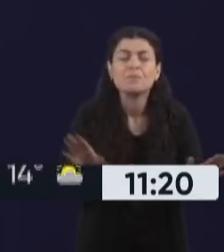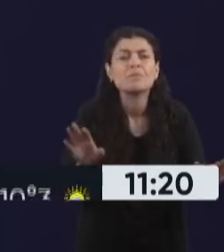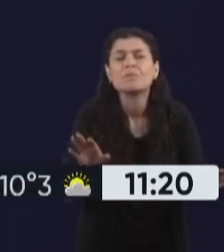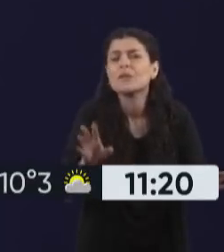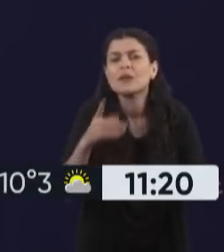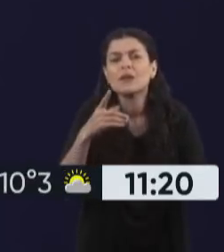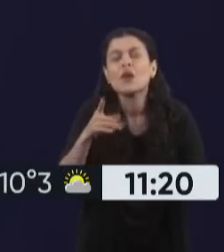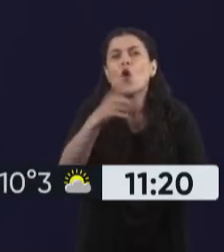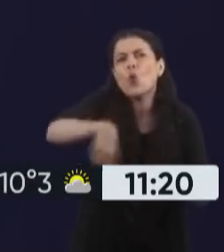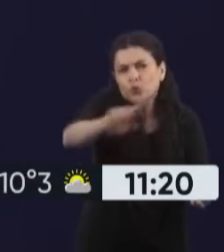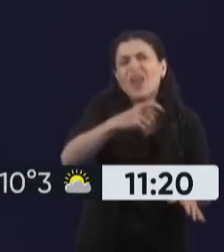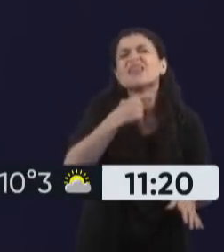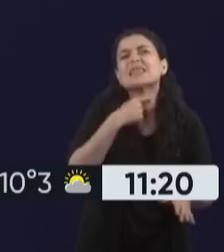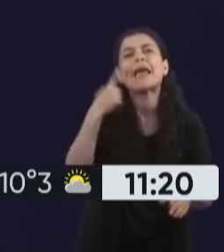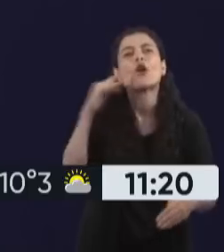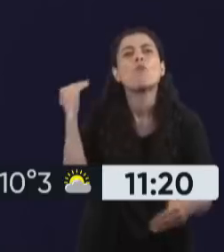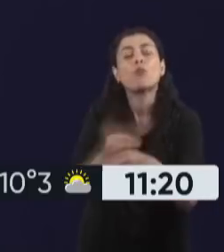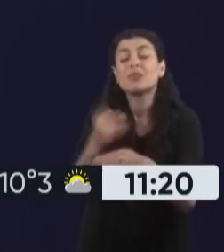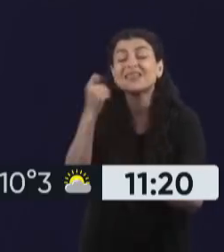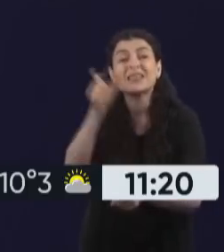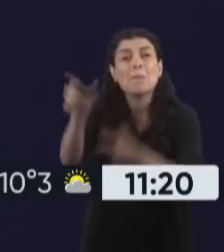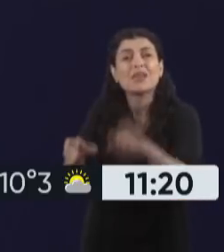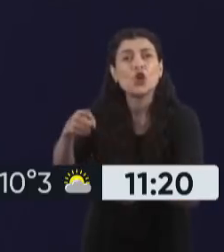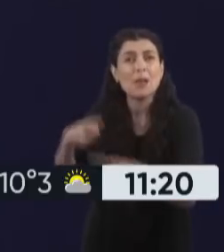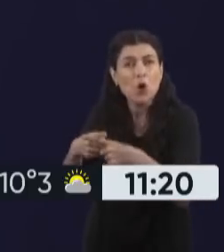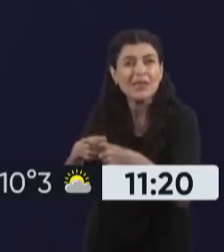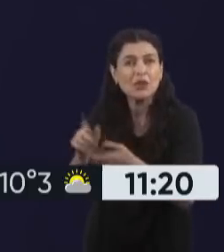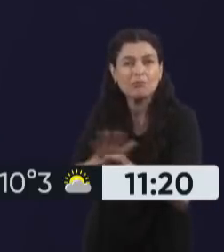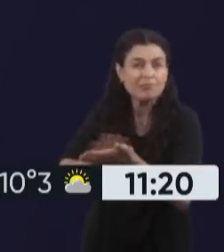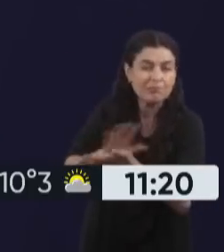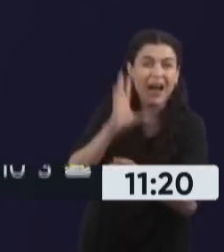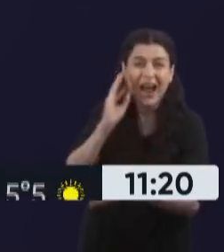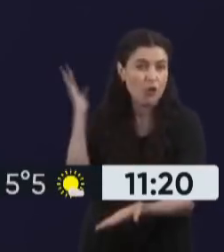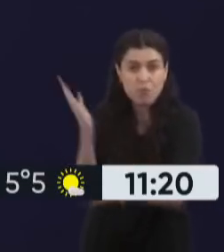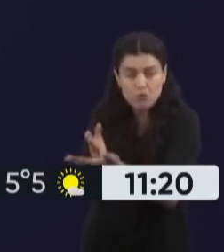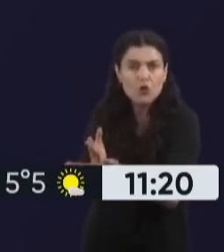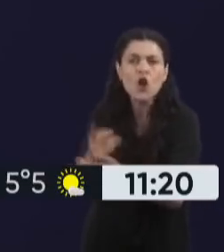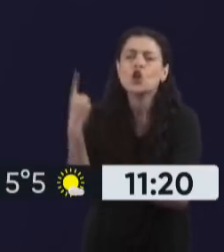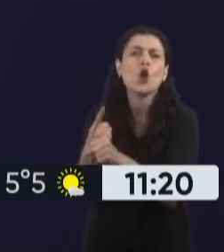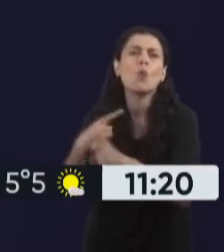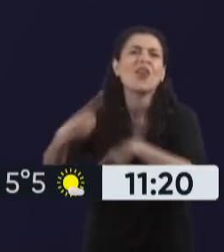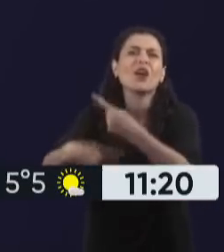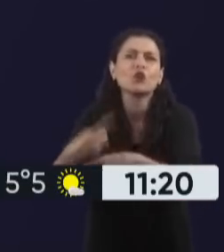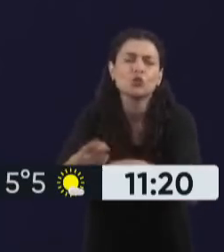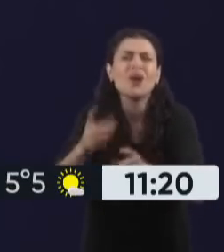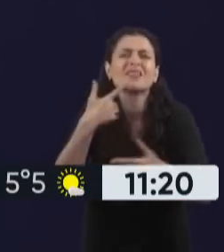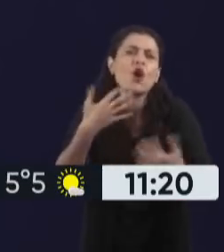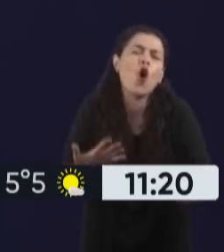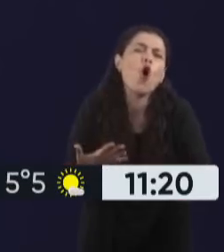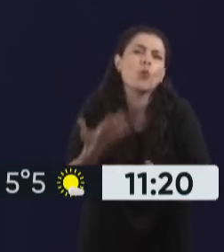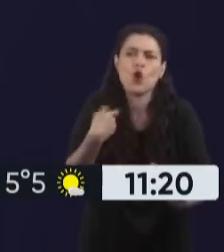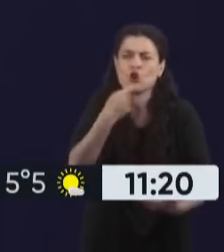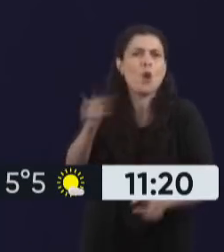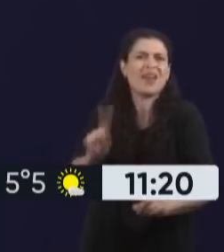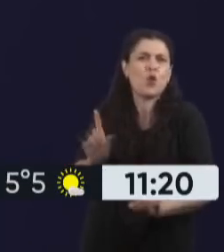condenadas por delitos penales obviamente, acceden a cargos obviamente ejecutivos. Que el espíritu es ese, pero nada tiene que ver con la expresidenta de la Nación. No tiene que ver, pero